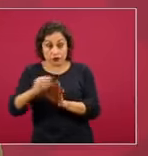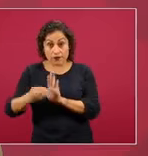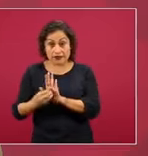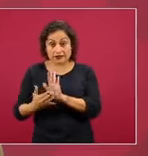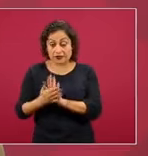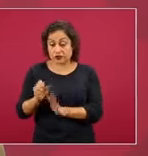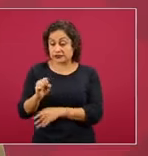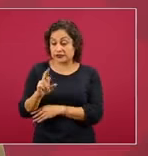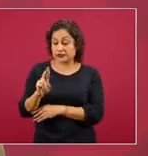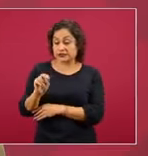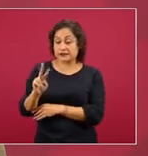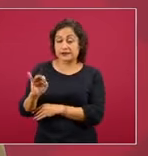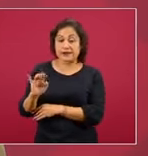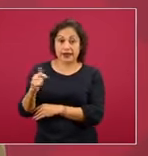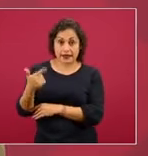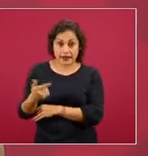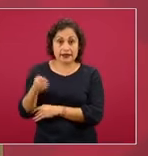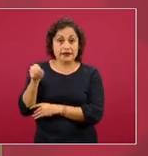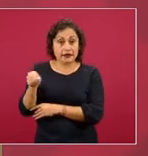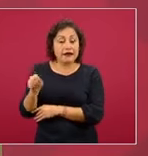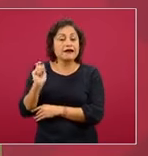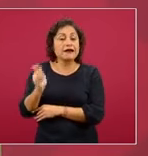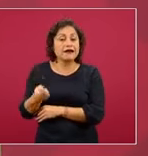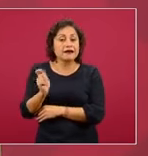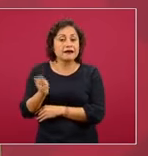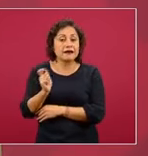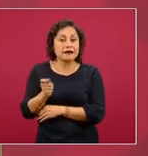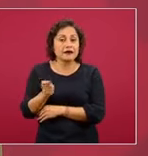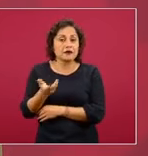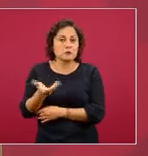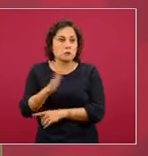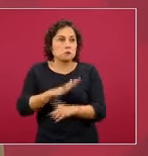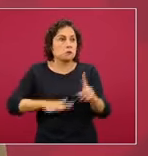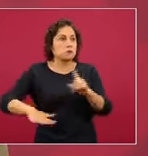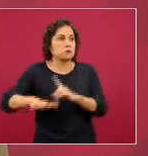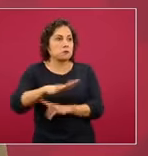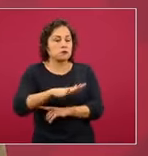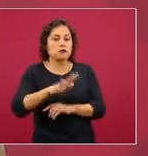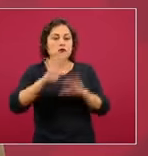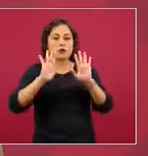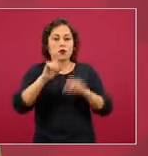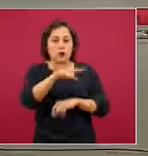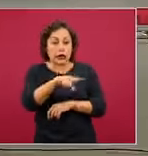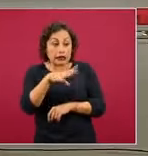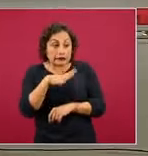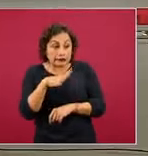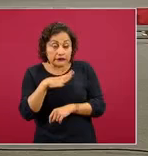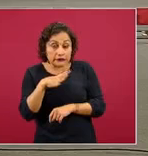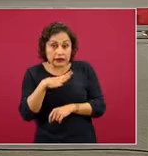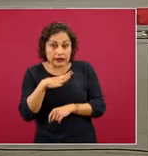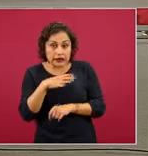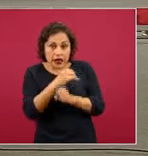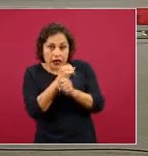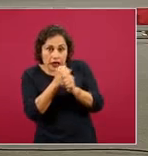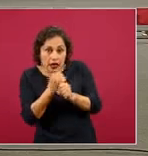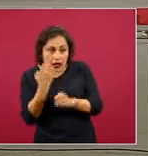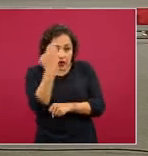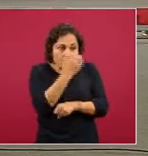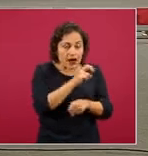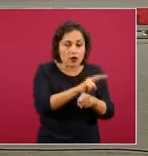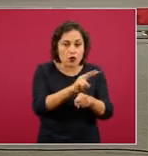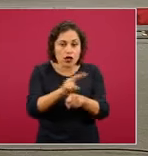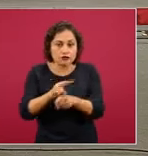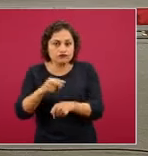están registradas en el CISBER son defunciones que en la general o en su totalidad tienen un estudio epidemiológico. Entonces tienen un